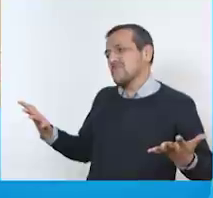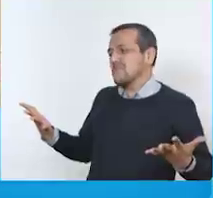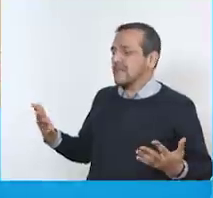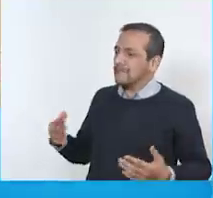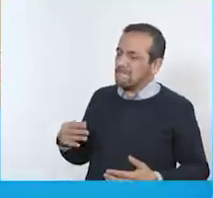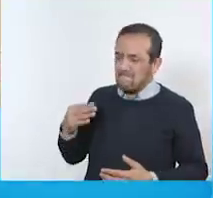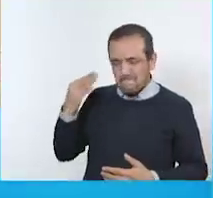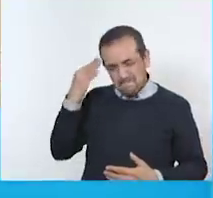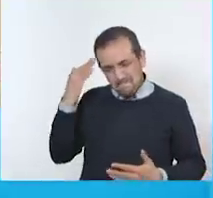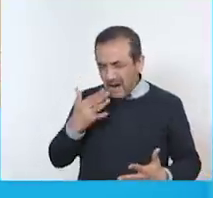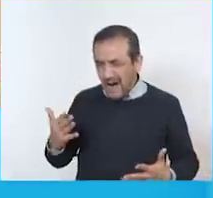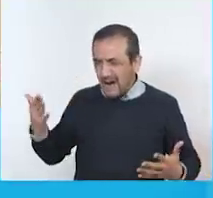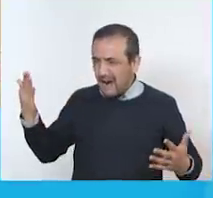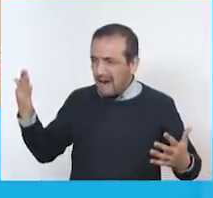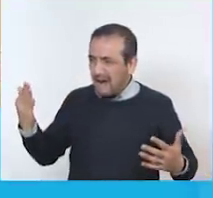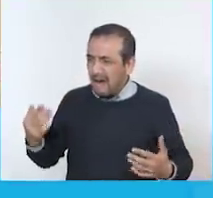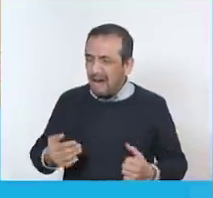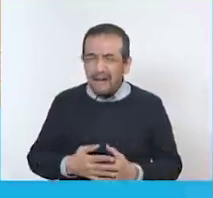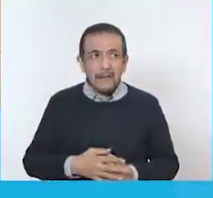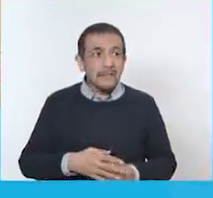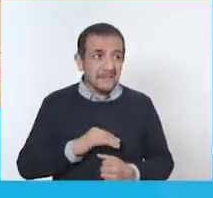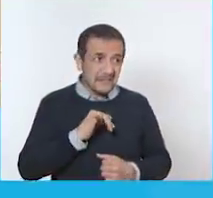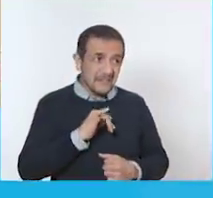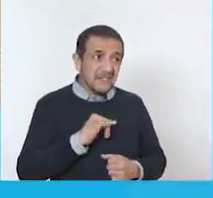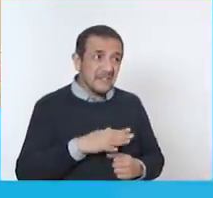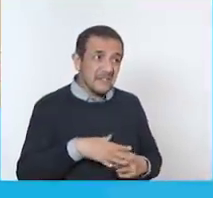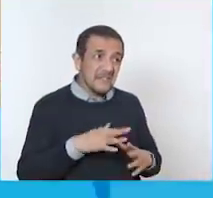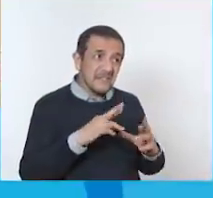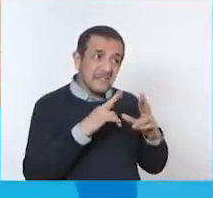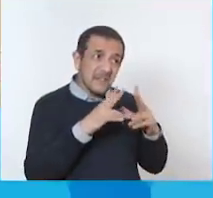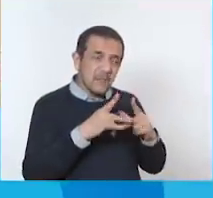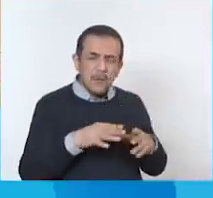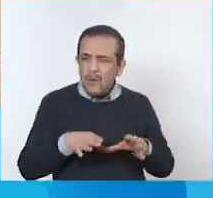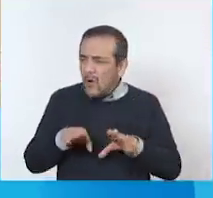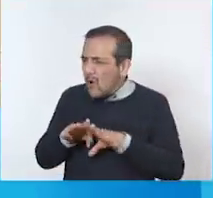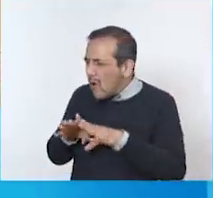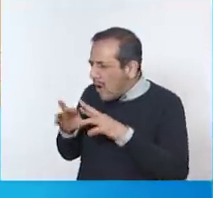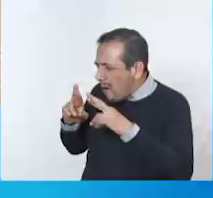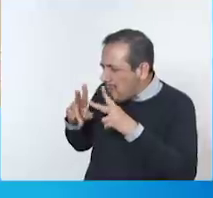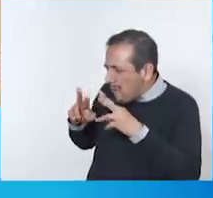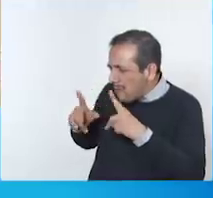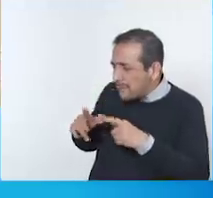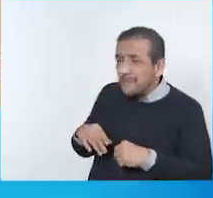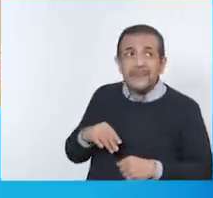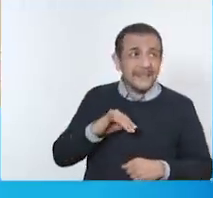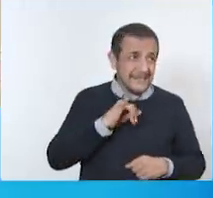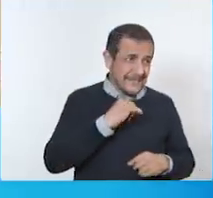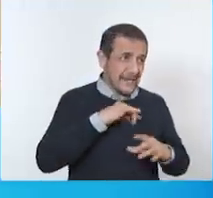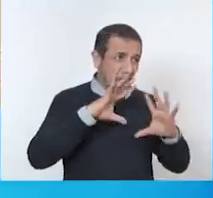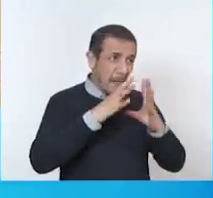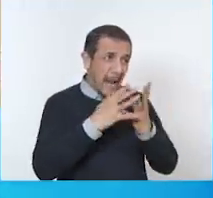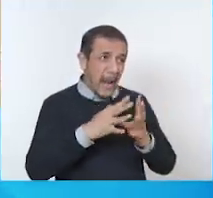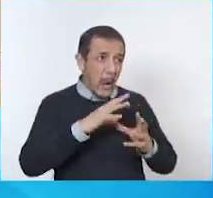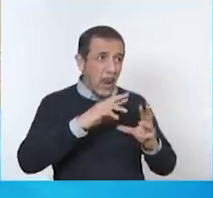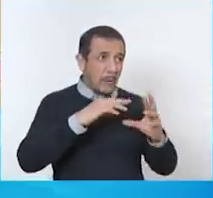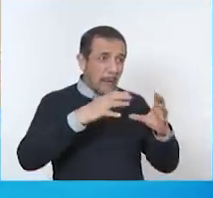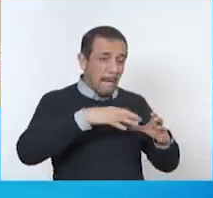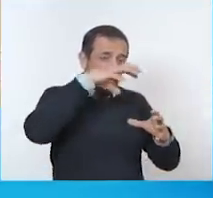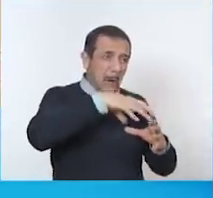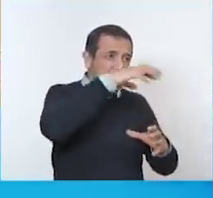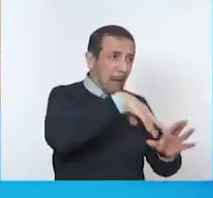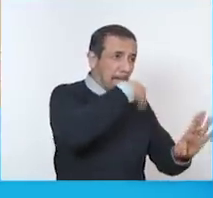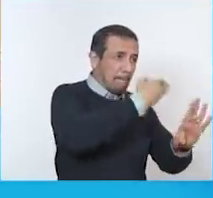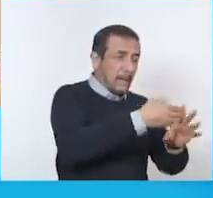¡Sí! ¡Se rompió! Oye, ¿pero cómo que se rompió? ¡Se rompió con una pelota!